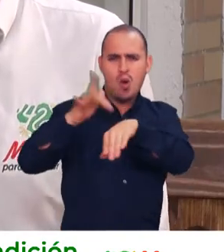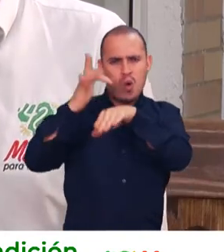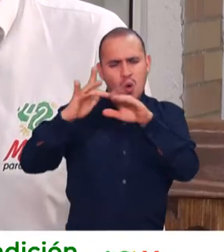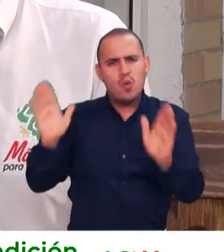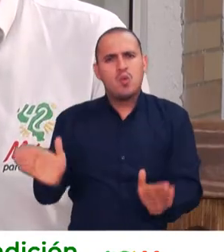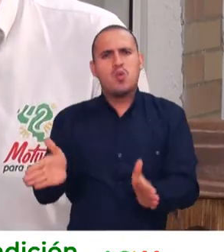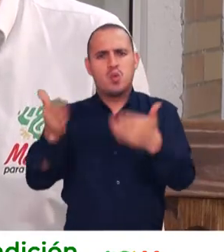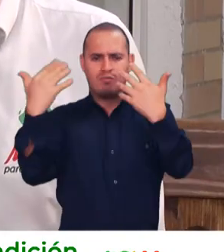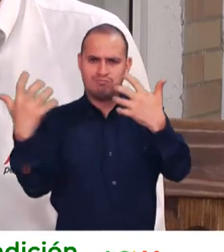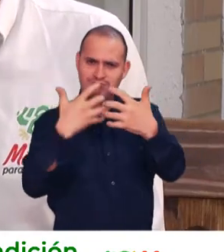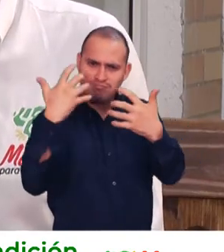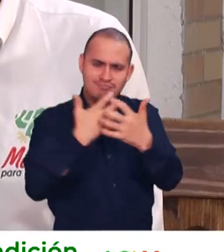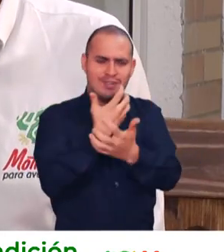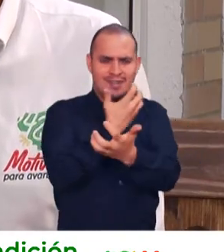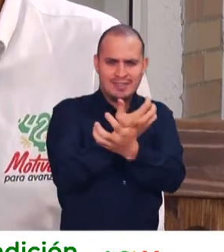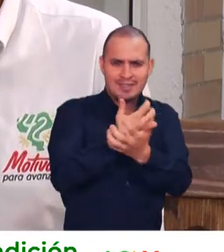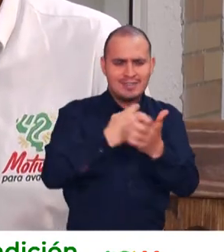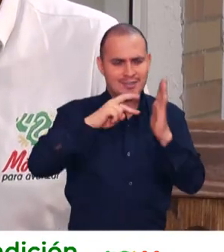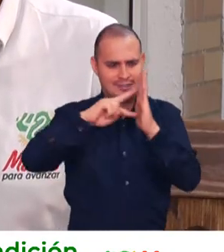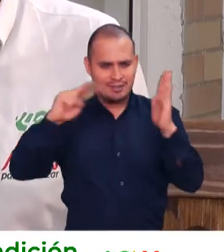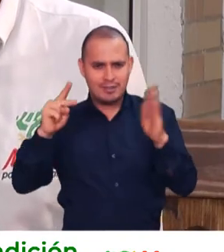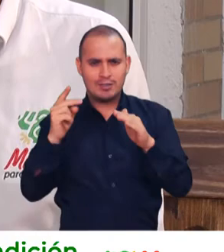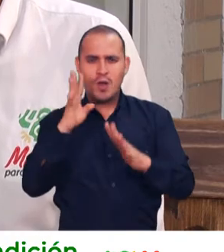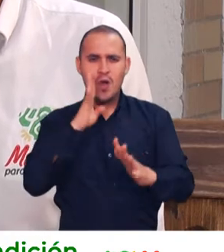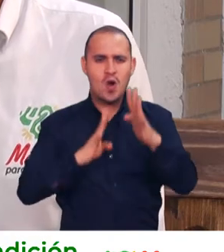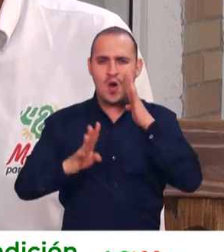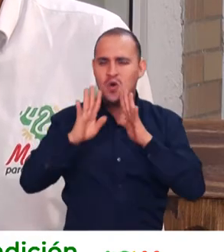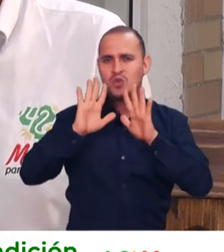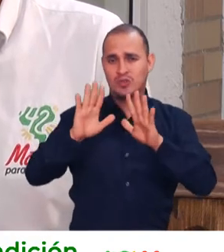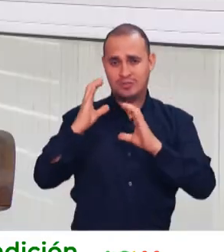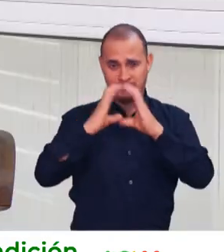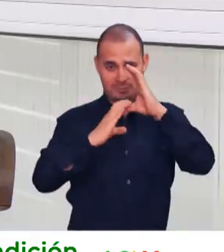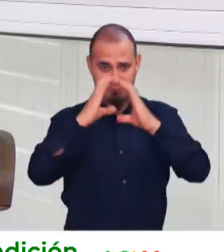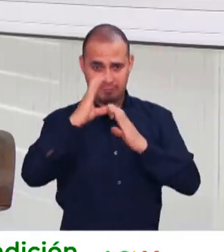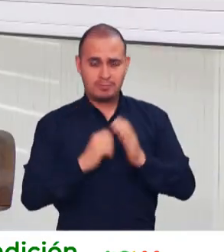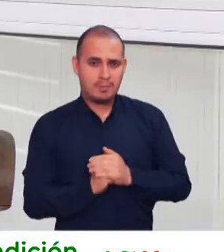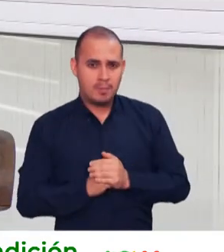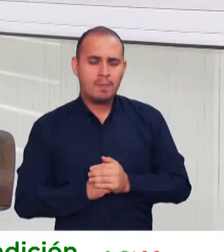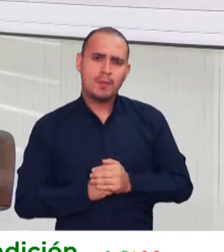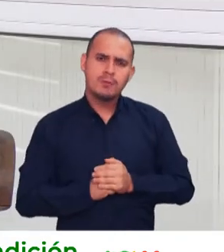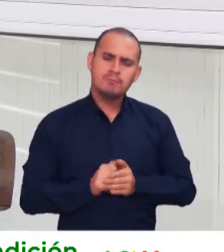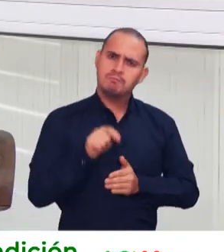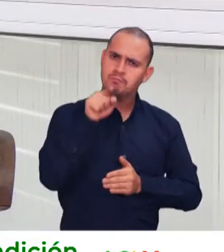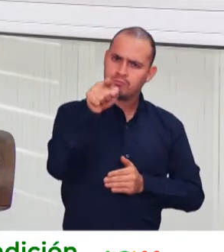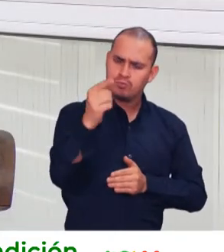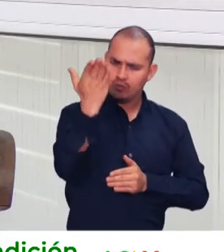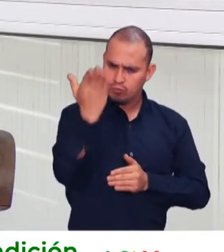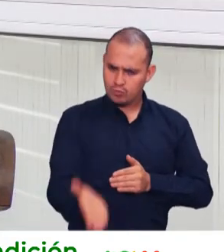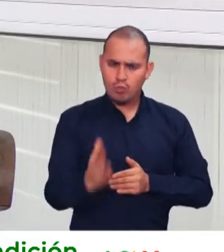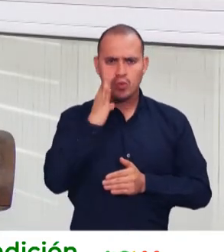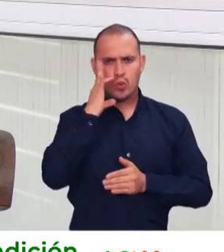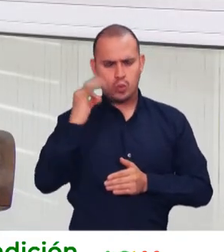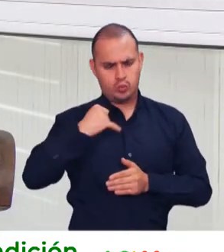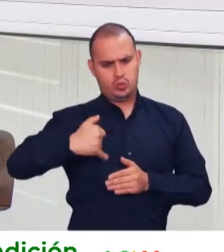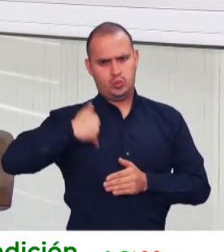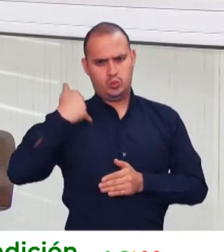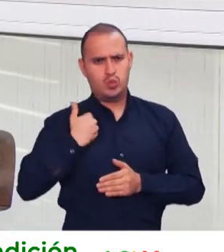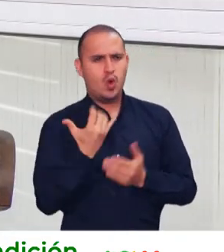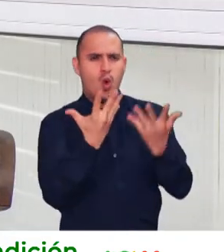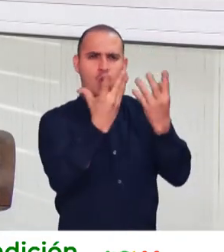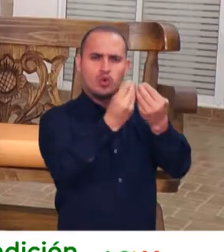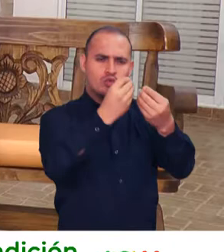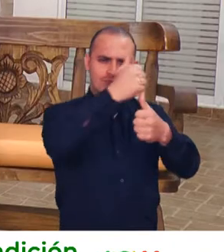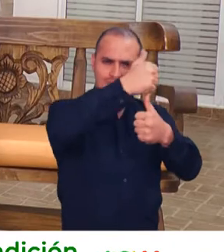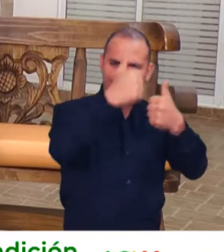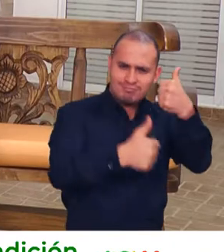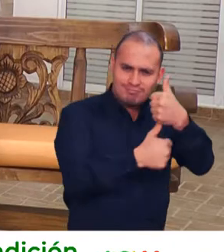promocionar el sistema de ciencia, tecnología e innovación en el Cauca. Ingeniero Francisco, usted es otro de nuestros jóvenes en el gabinete, en el